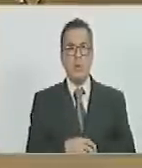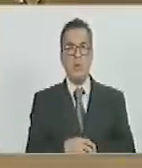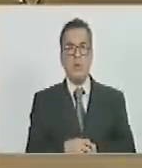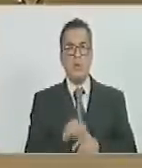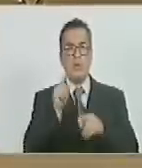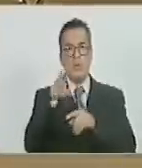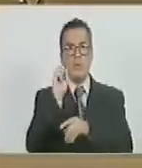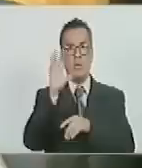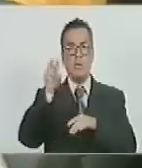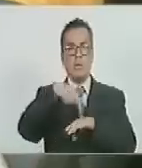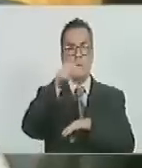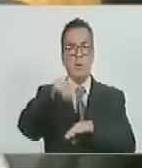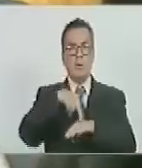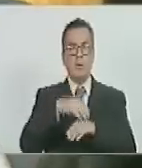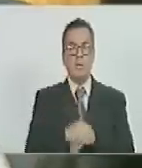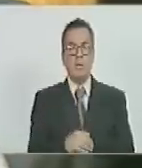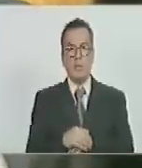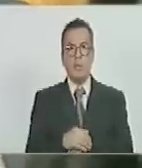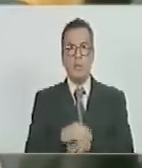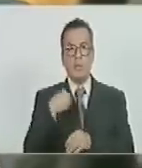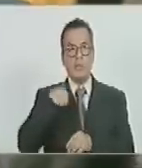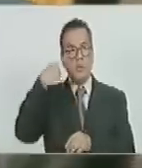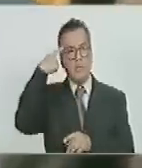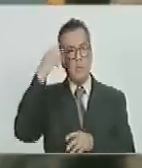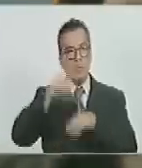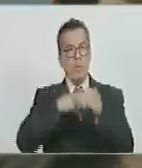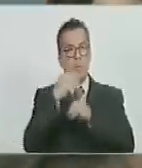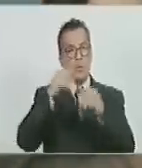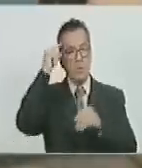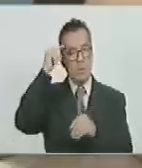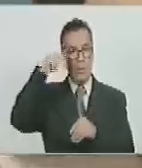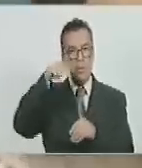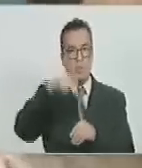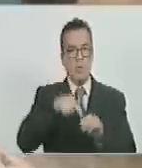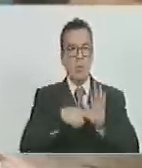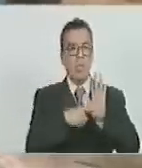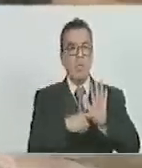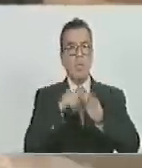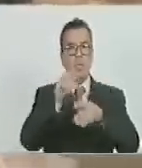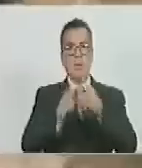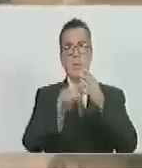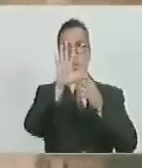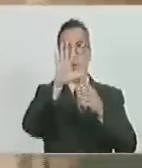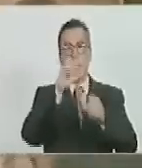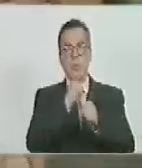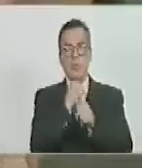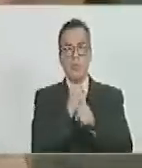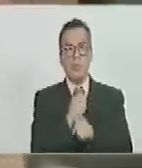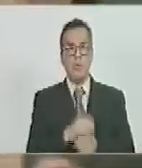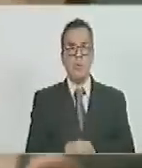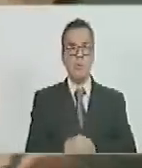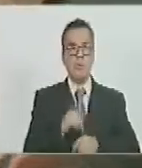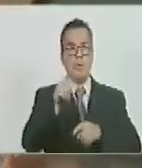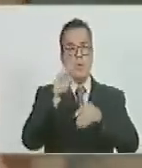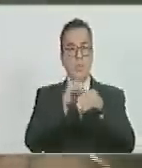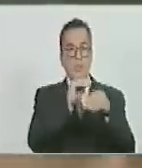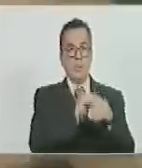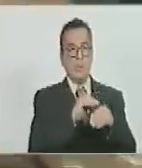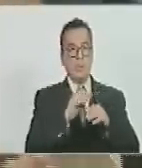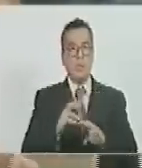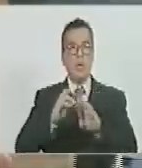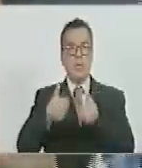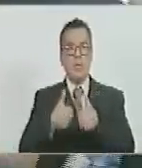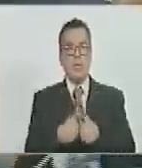la Asamblea Nacional, lo que pretendo hacer el día de hoy, esa quinta función. La convocatoria se